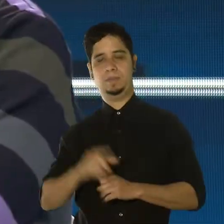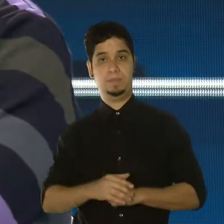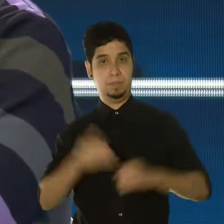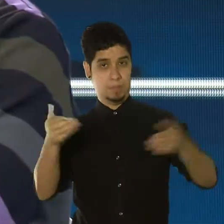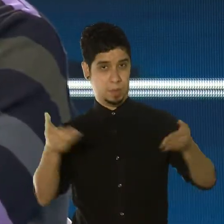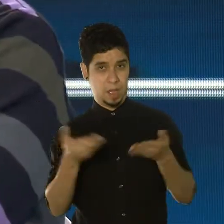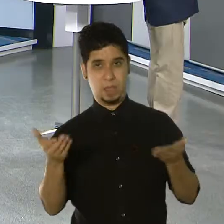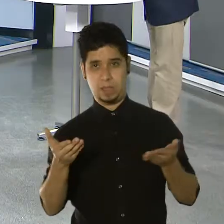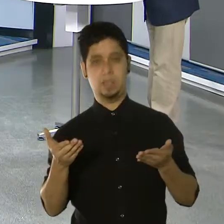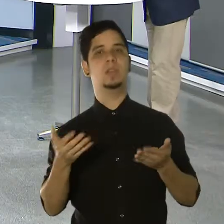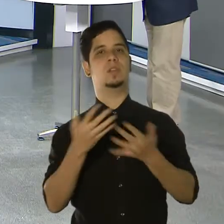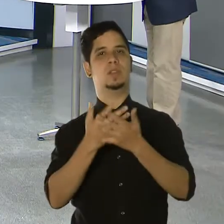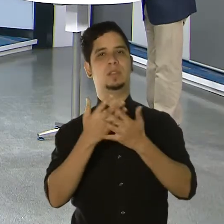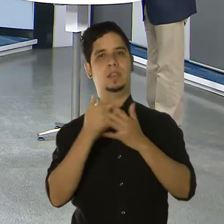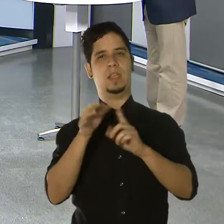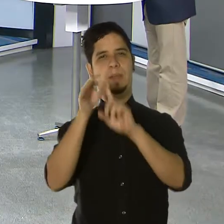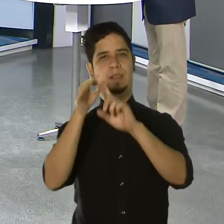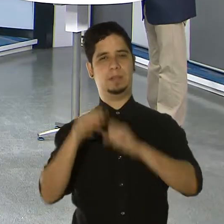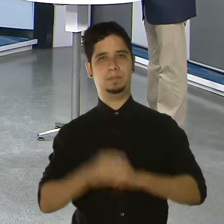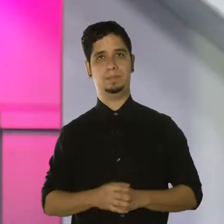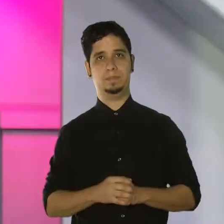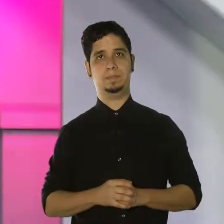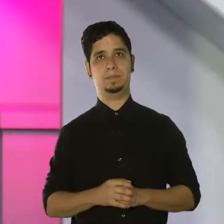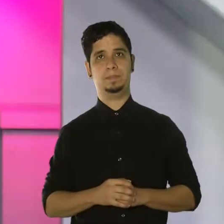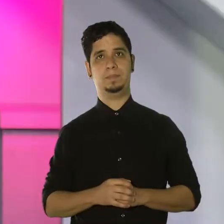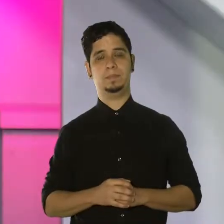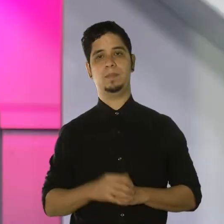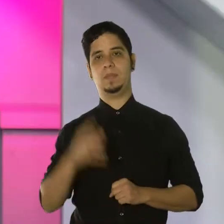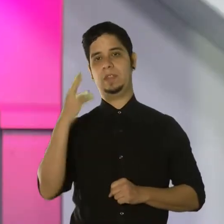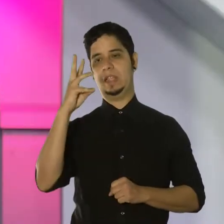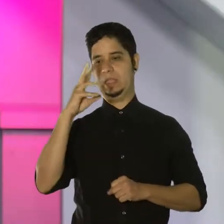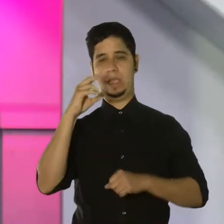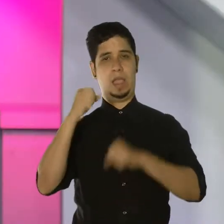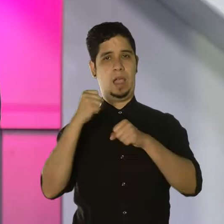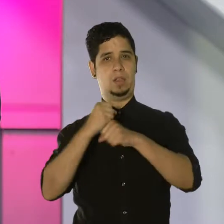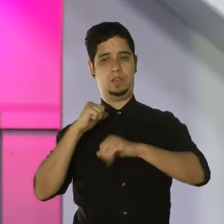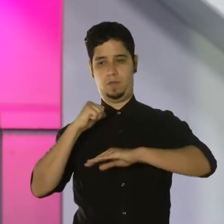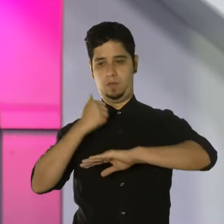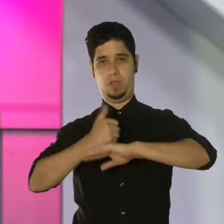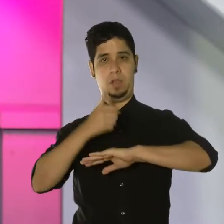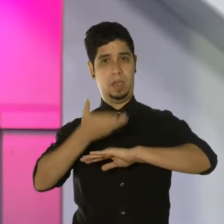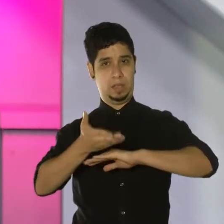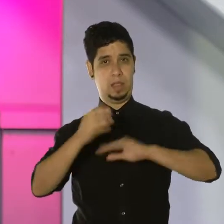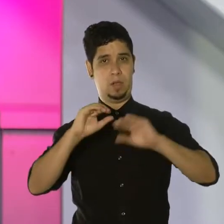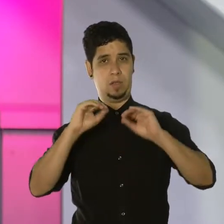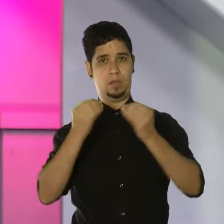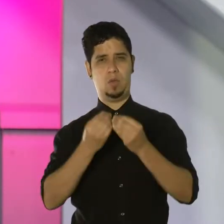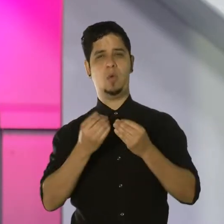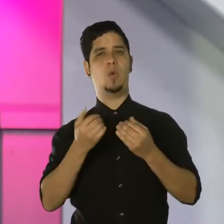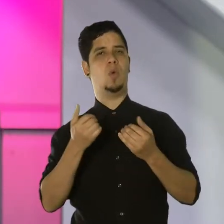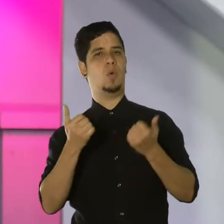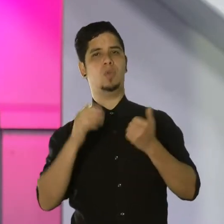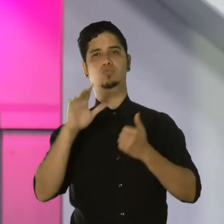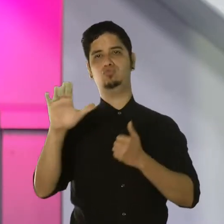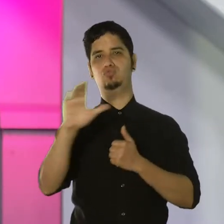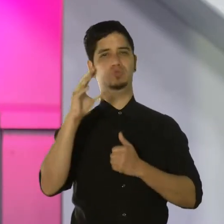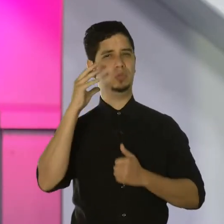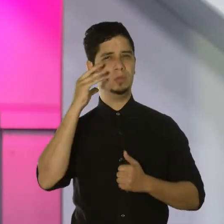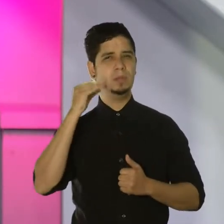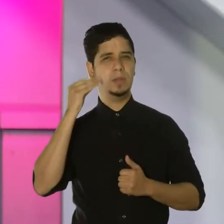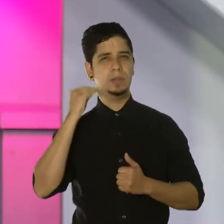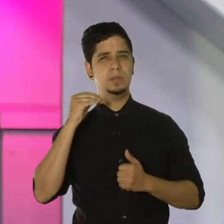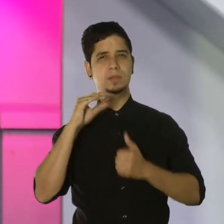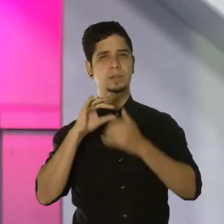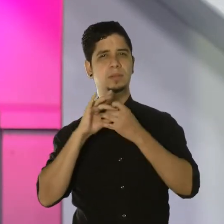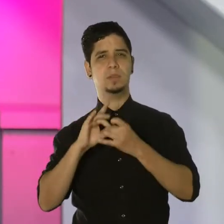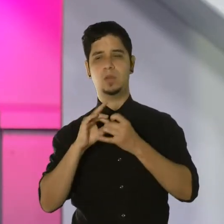Noti6 Especial. Bueno, inmediatamente a 16 años de fundado esta organización, ¿cuál ha sido la experiencia en general